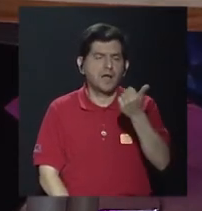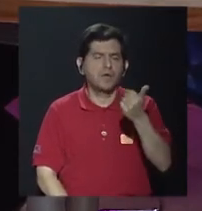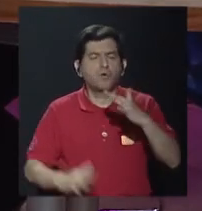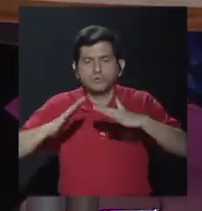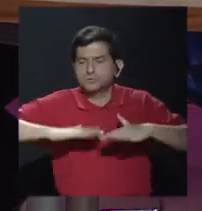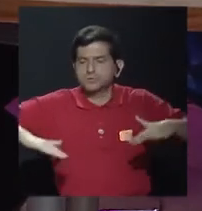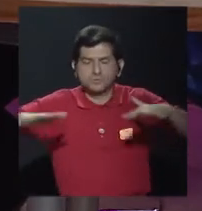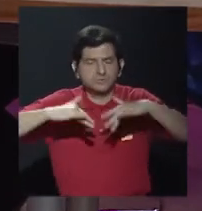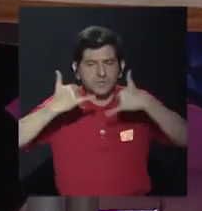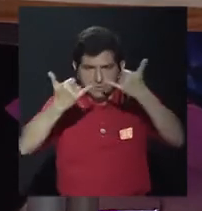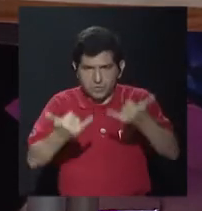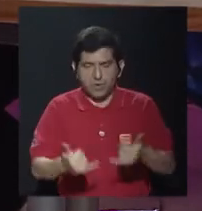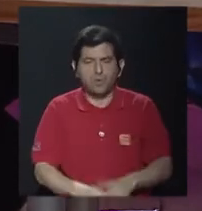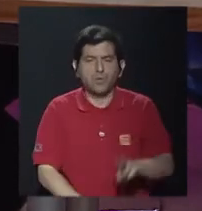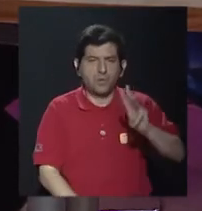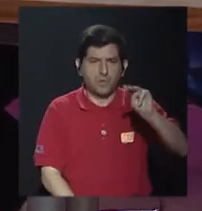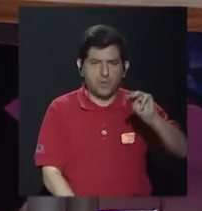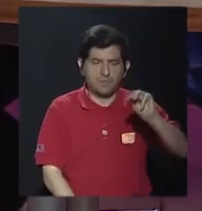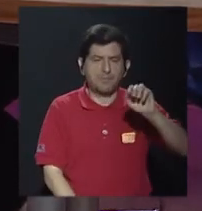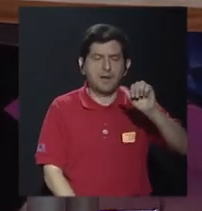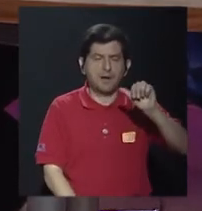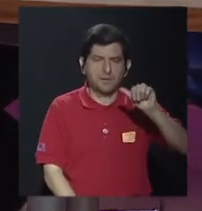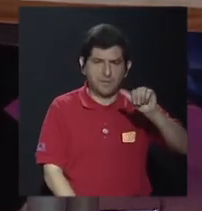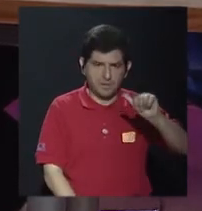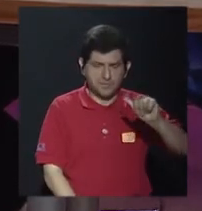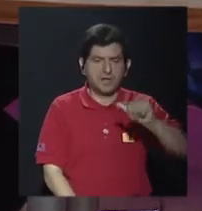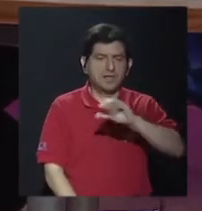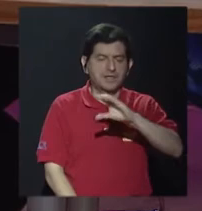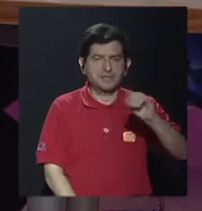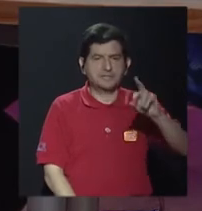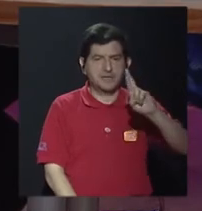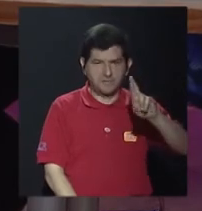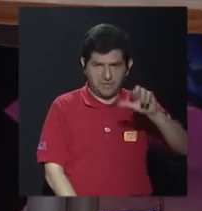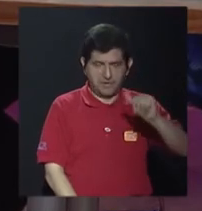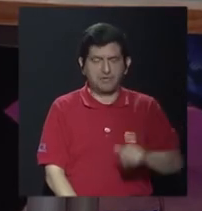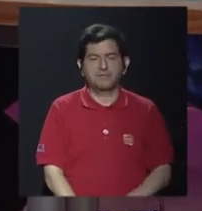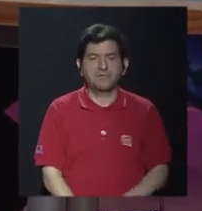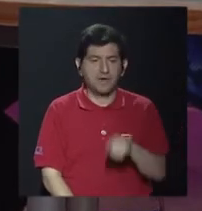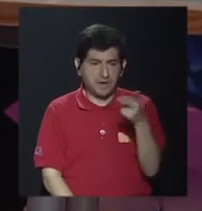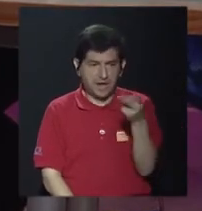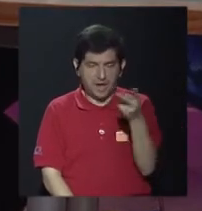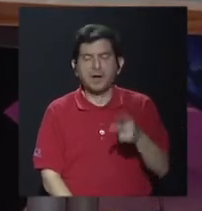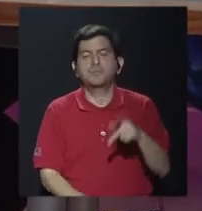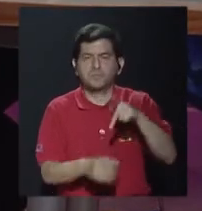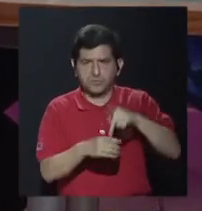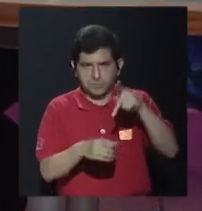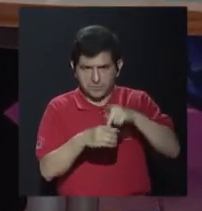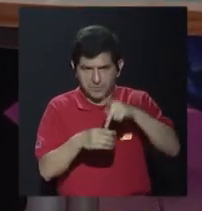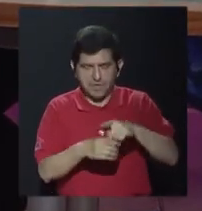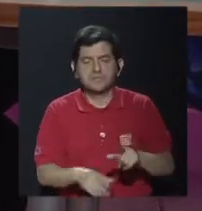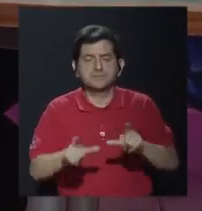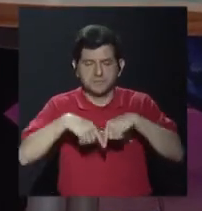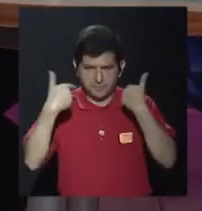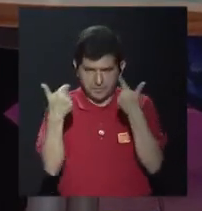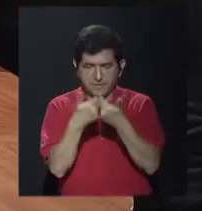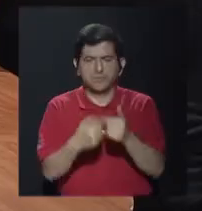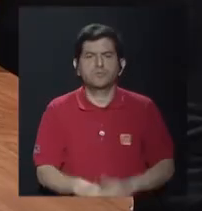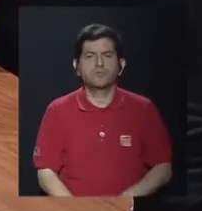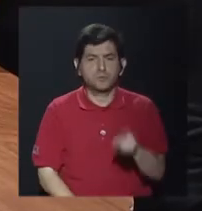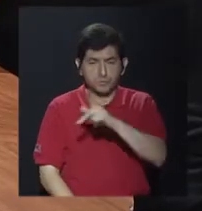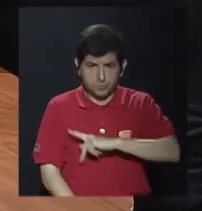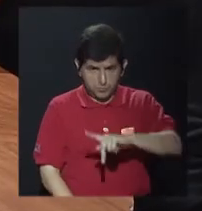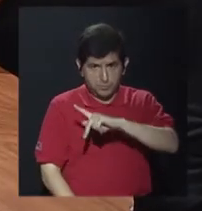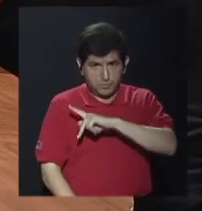plano, Mauricio y Rebeca también son activistas y también han estado en estos movimientos. ¿Cómo vivieron ustedes desde lo